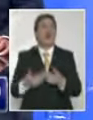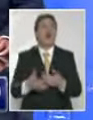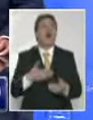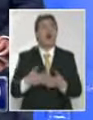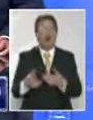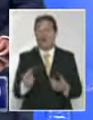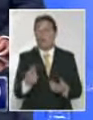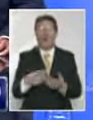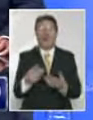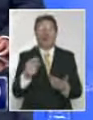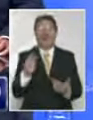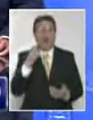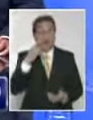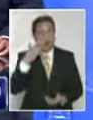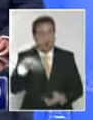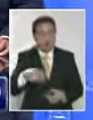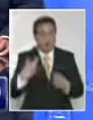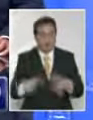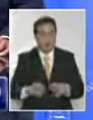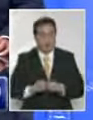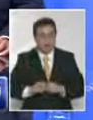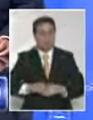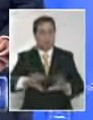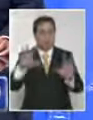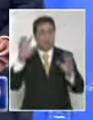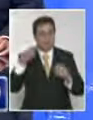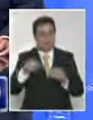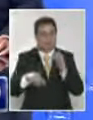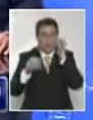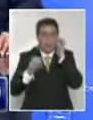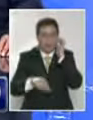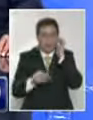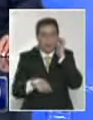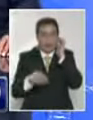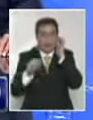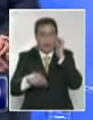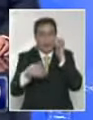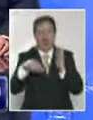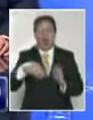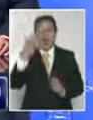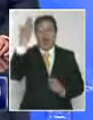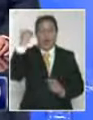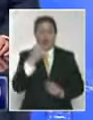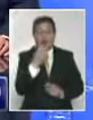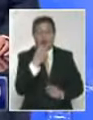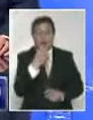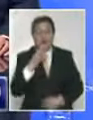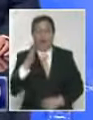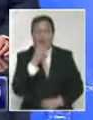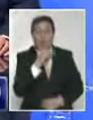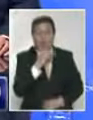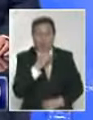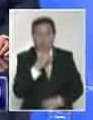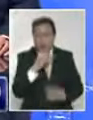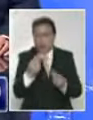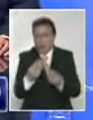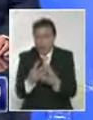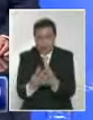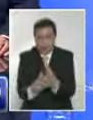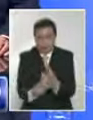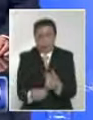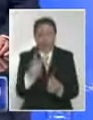funcionaron. Y te digo, no, aquí hubo... Oye, aquí no había que comer... Dos días después estaban todas las